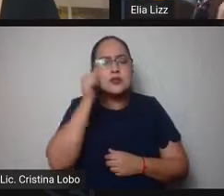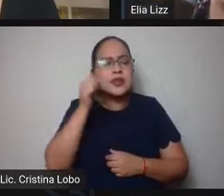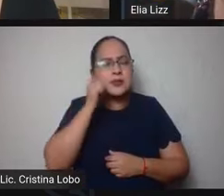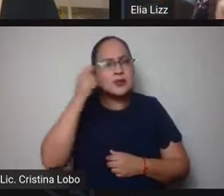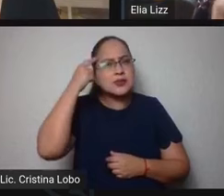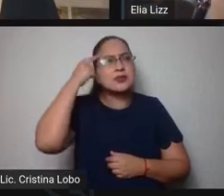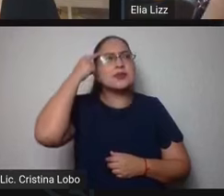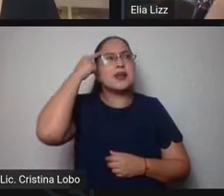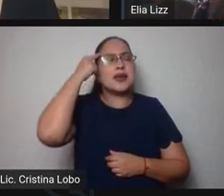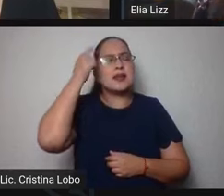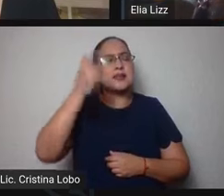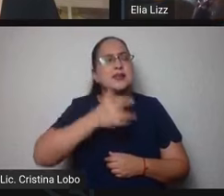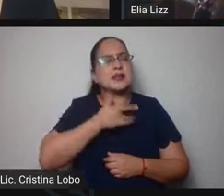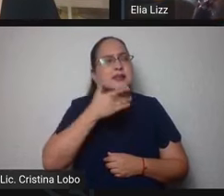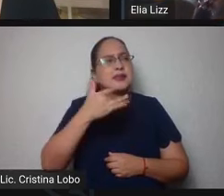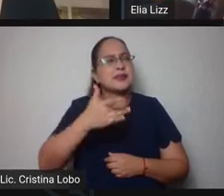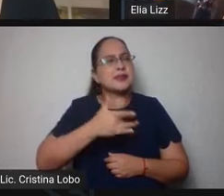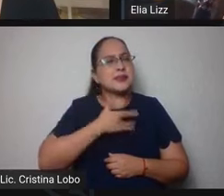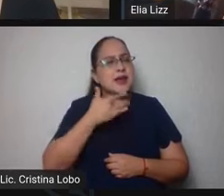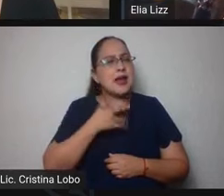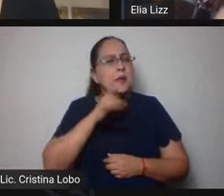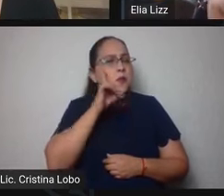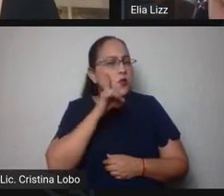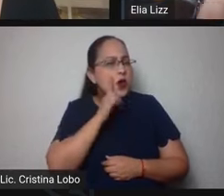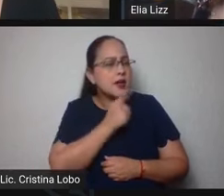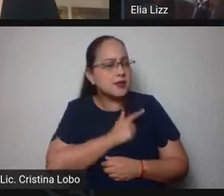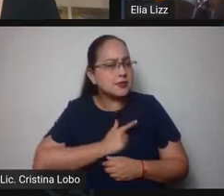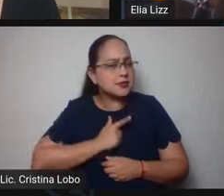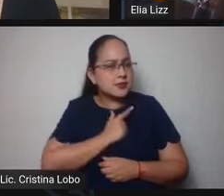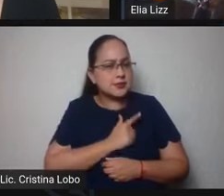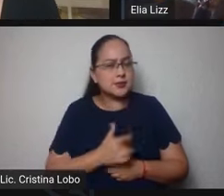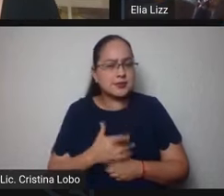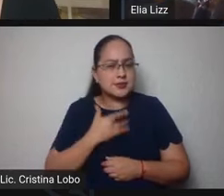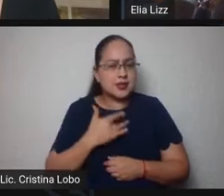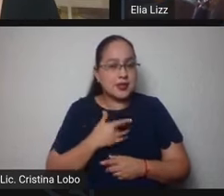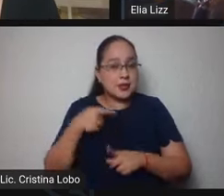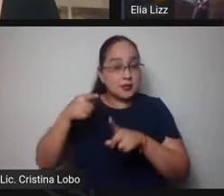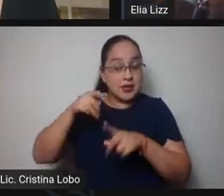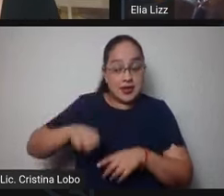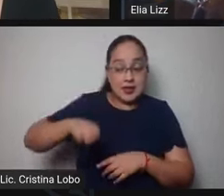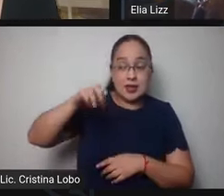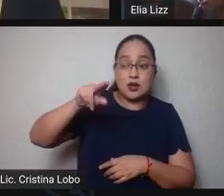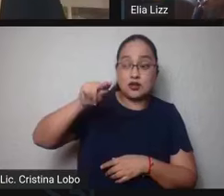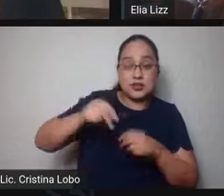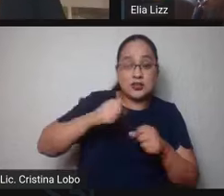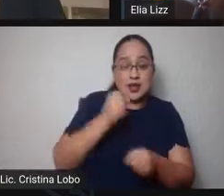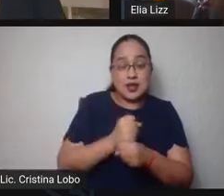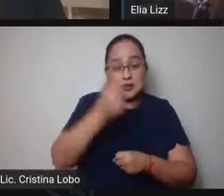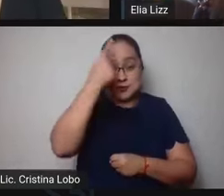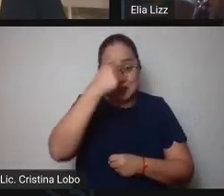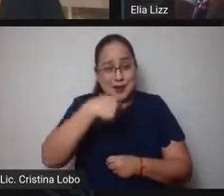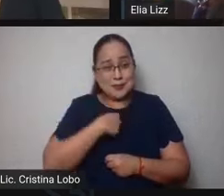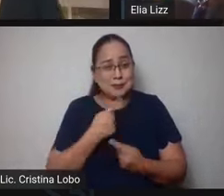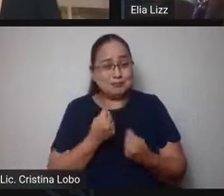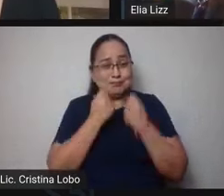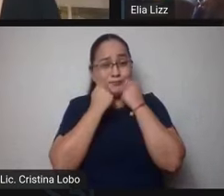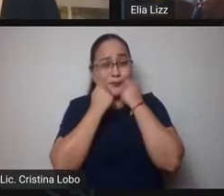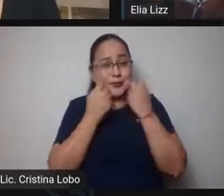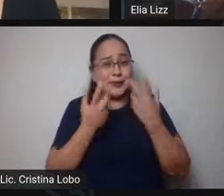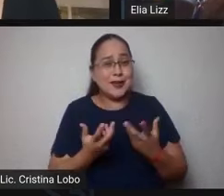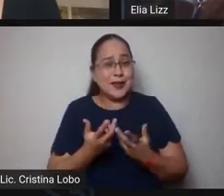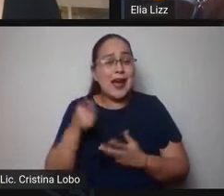presente esa situación de que te gustaban las mujeres. A tu edad, a mí no me importaría y yo te diría que no